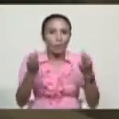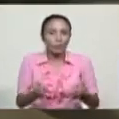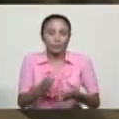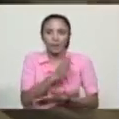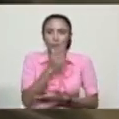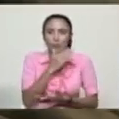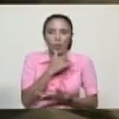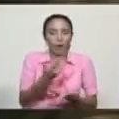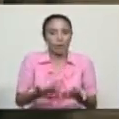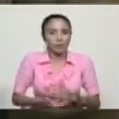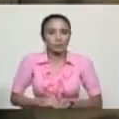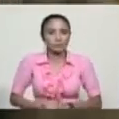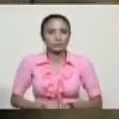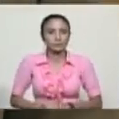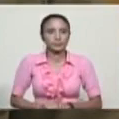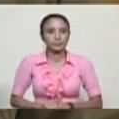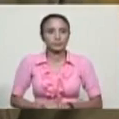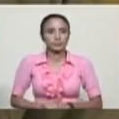lo injustificable.